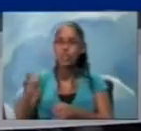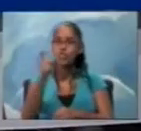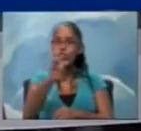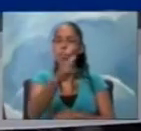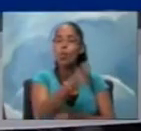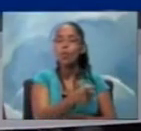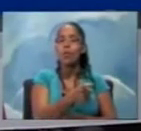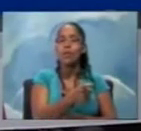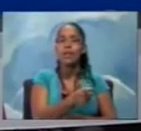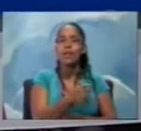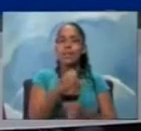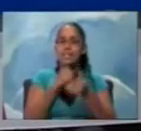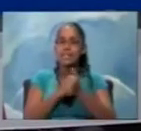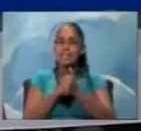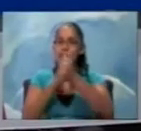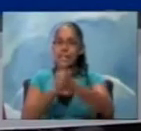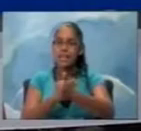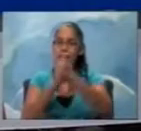grandes multitudes